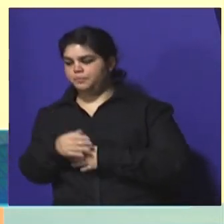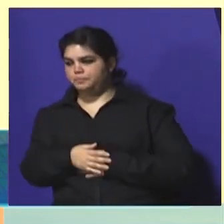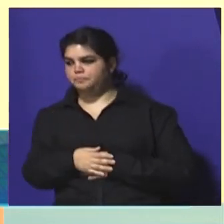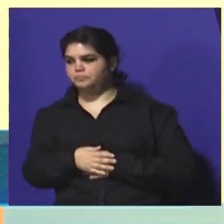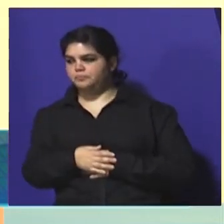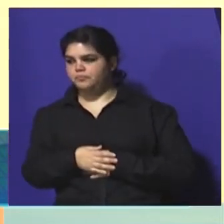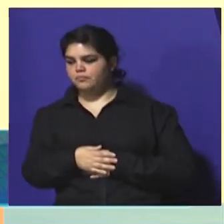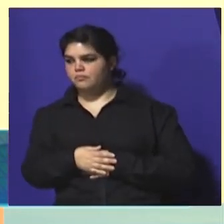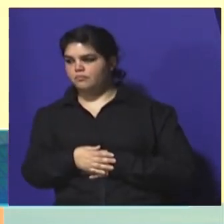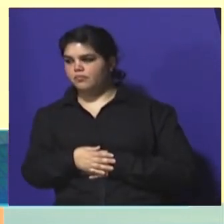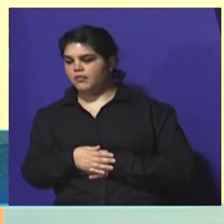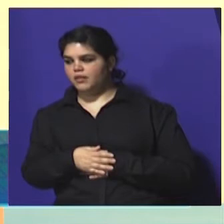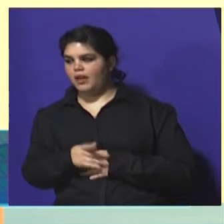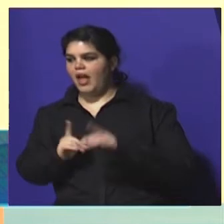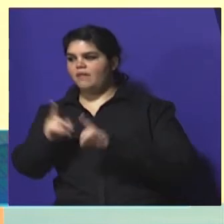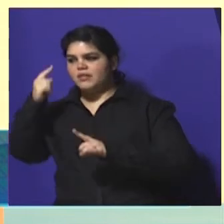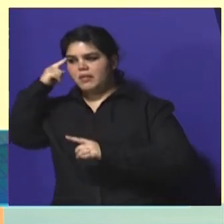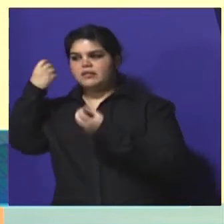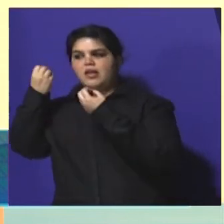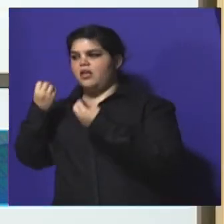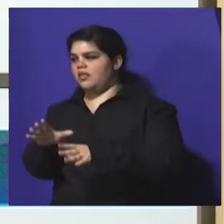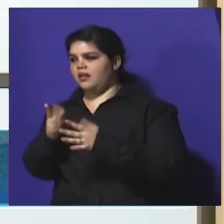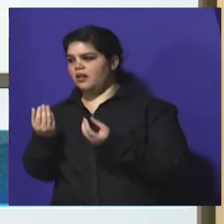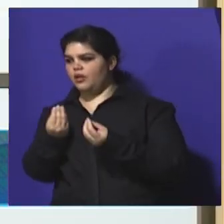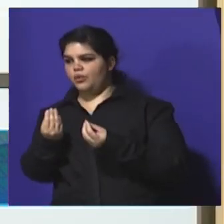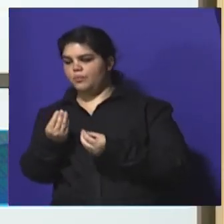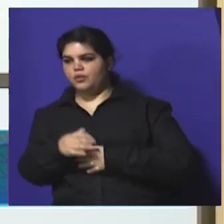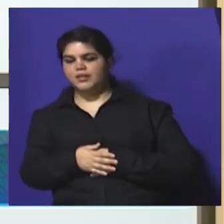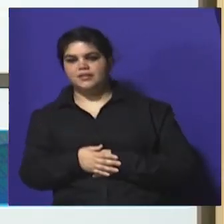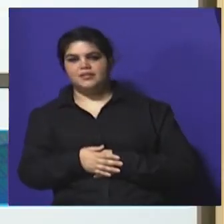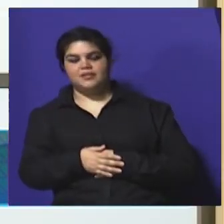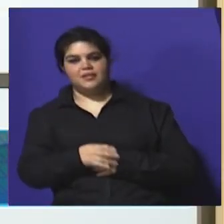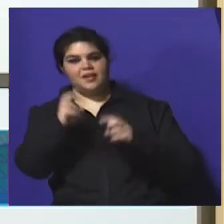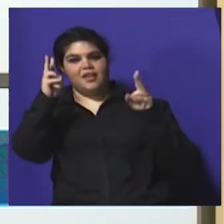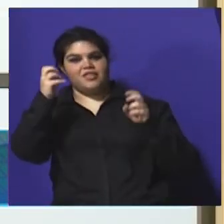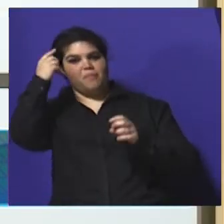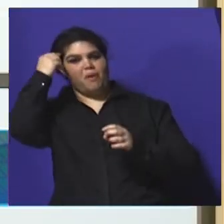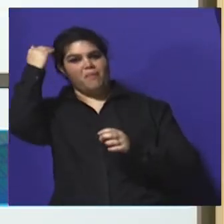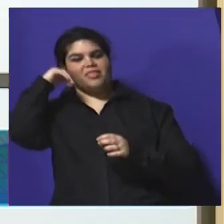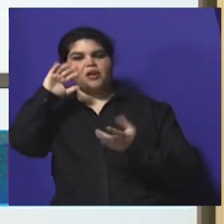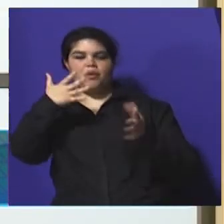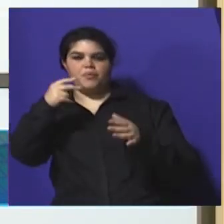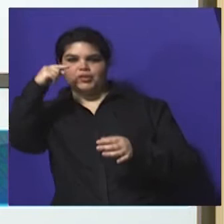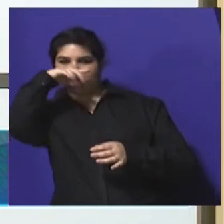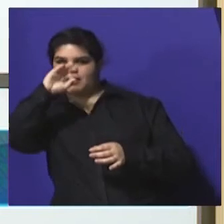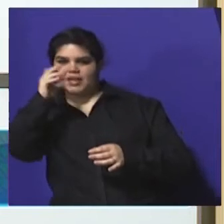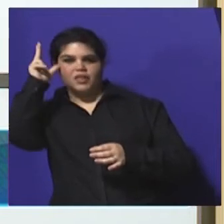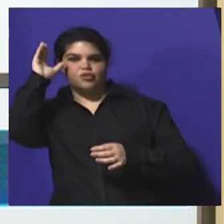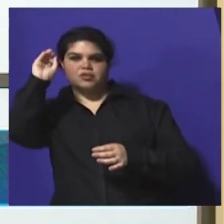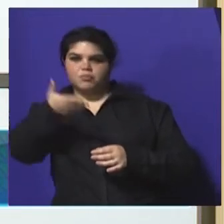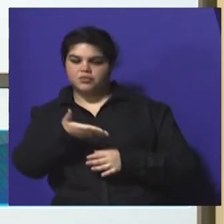ten en cuenta que hasta pensaste en dejar el deporte lo mental es te diría un 70 80 por ciento y